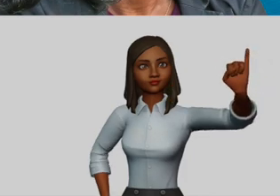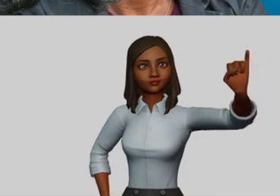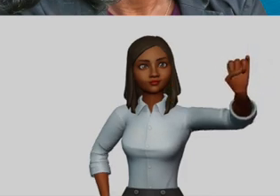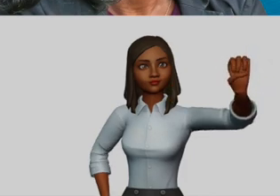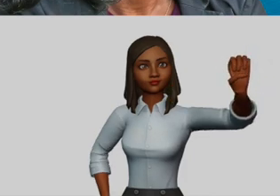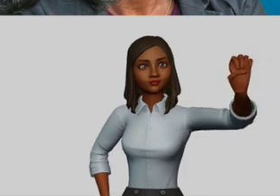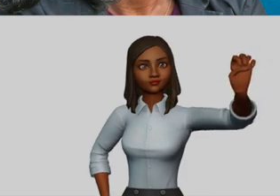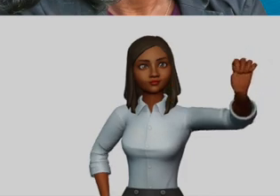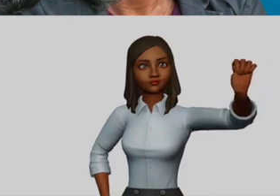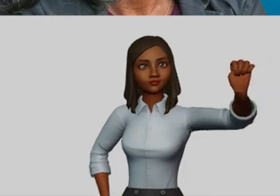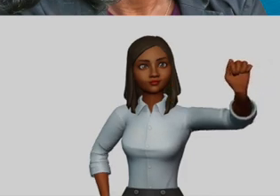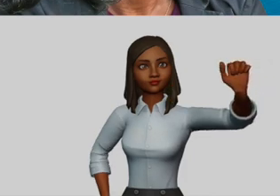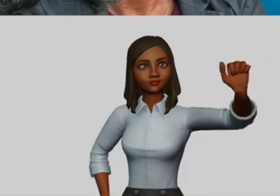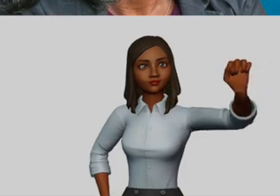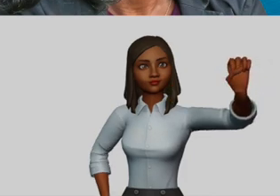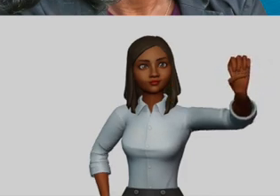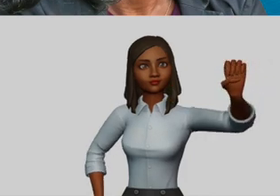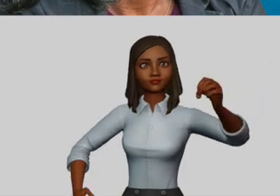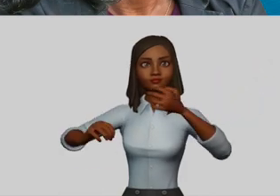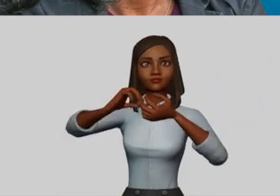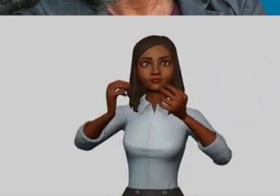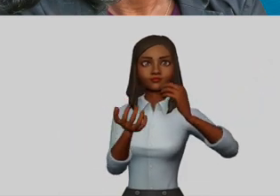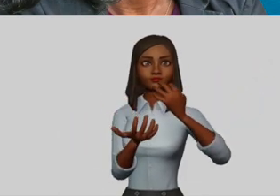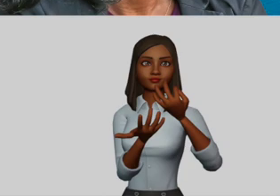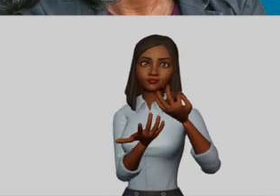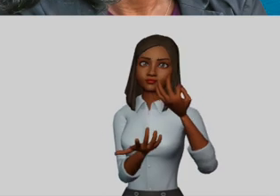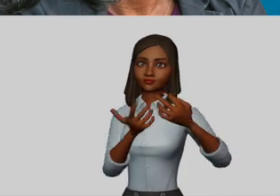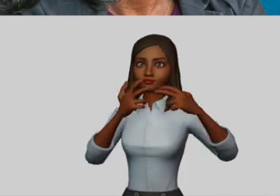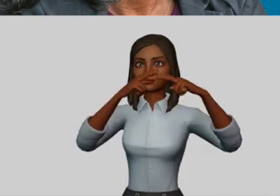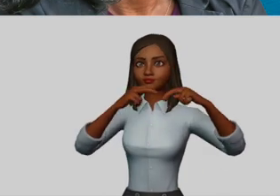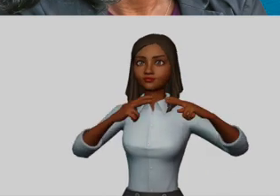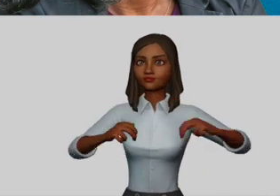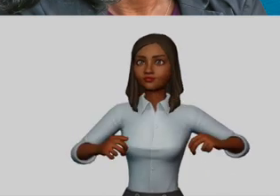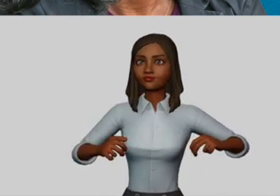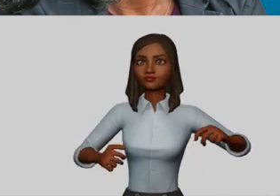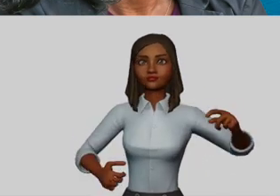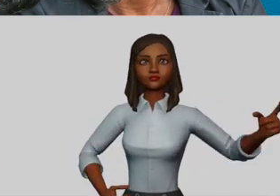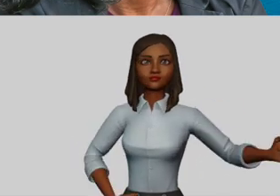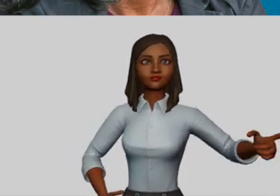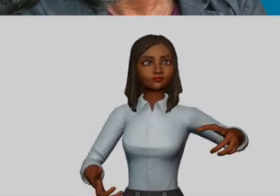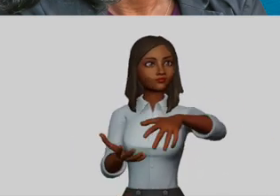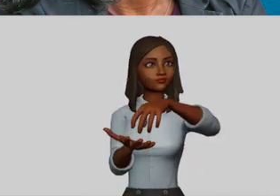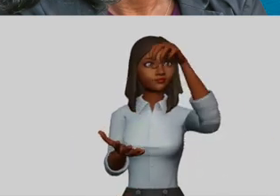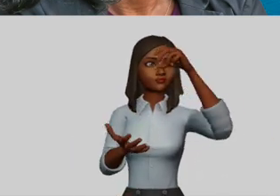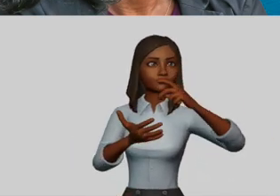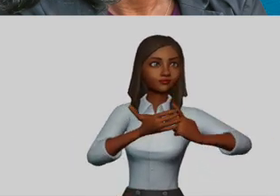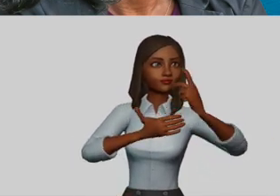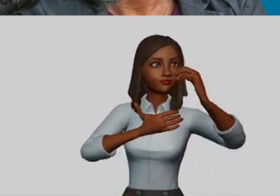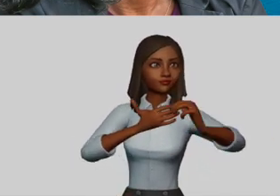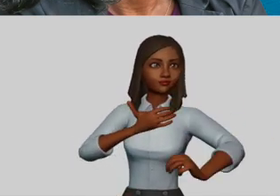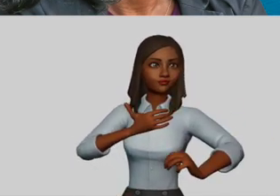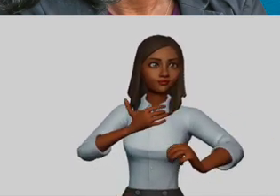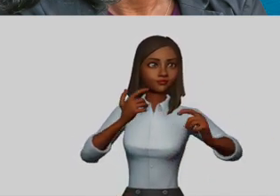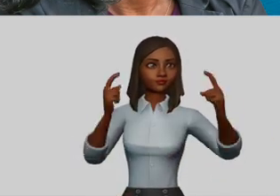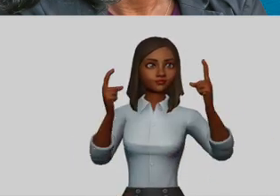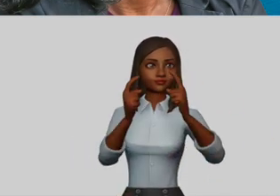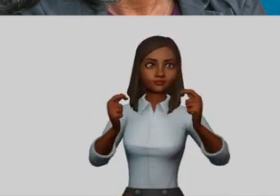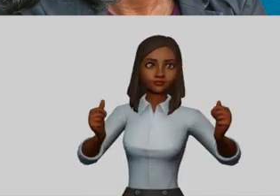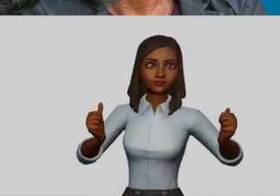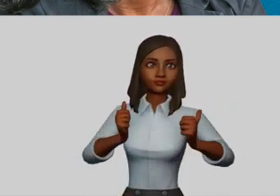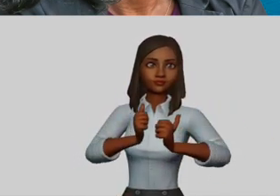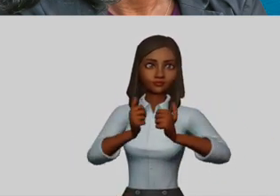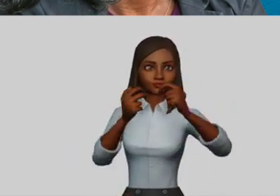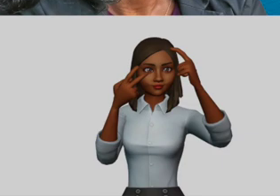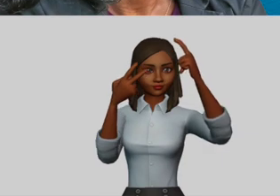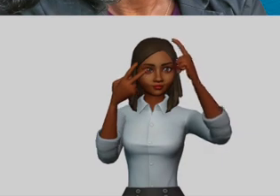una nueva amiga, María Valle, que nos está acompañando aquí como guest co-host. Al igual que nuestra invitada